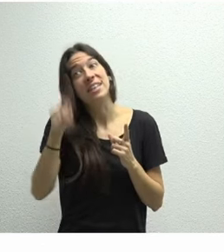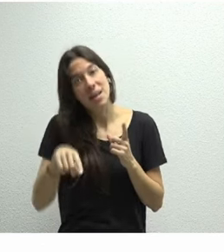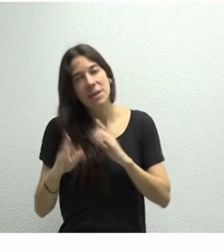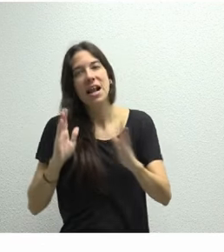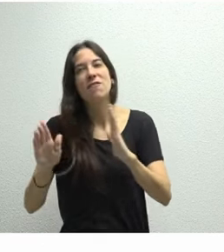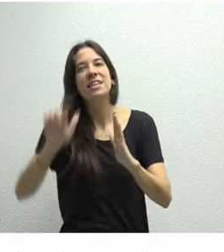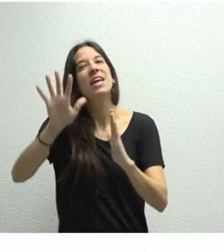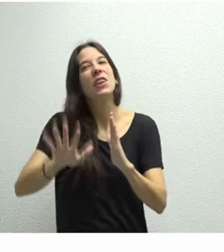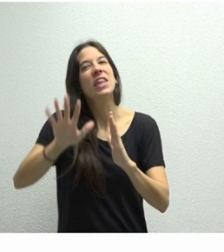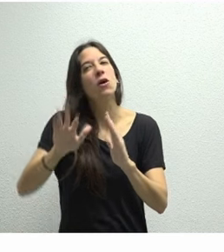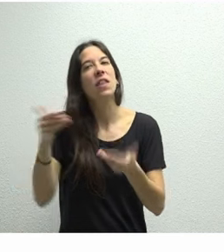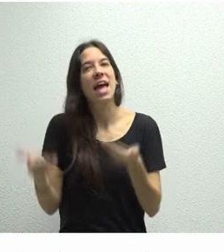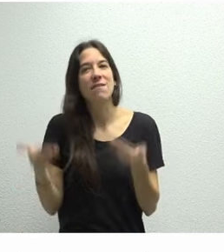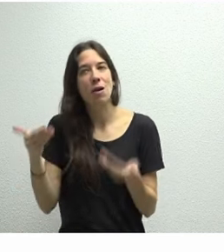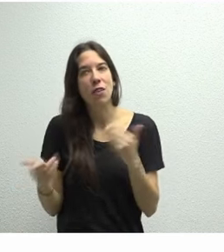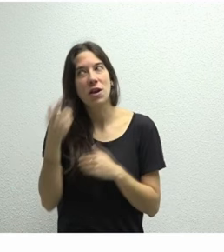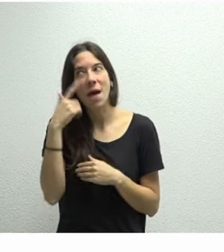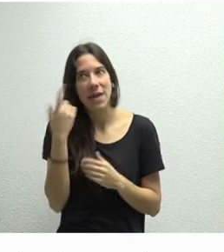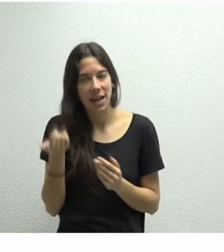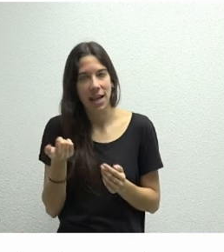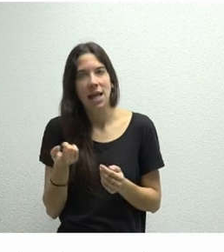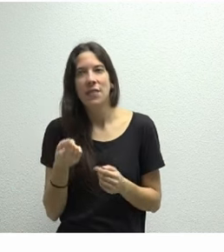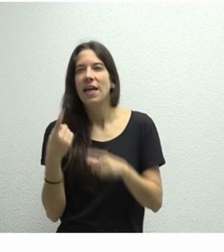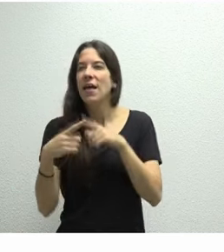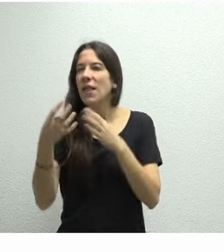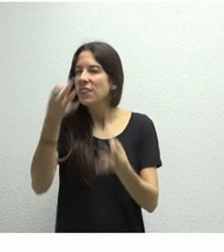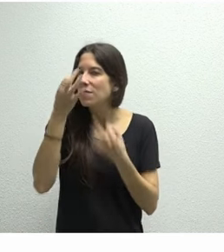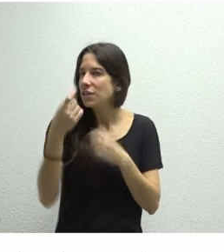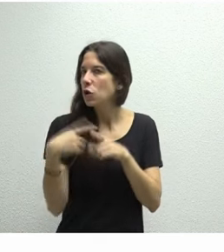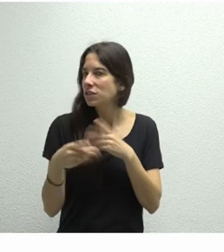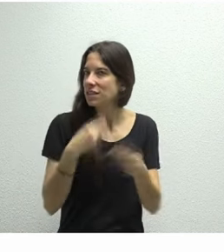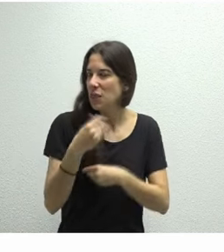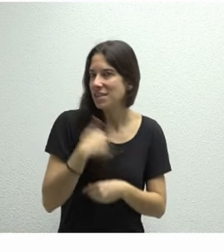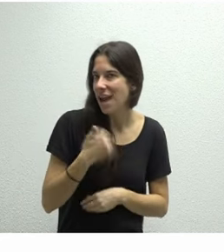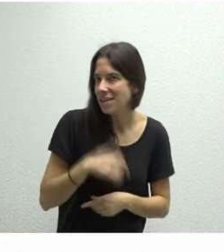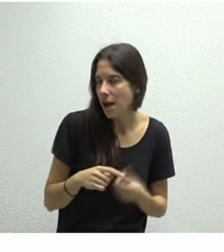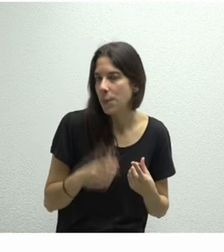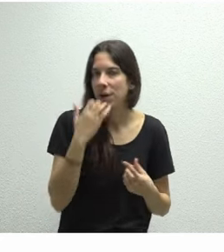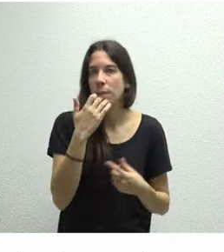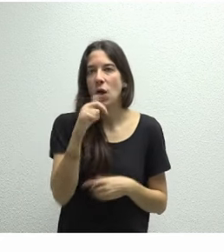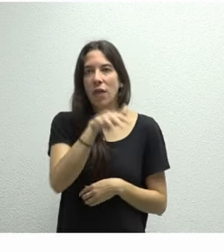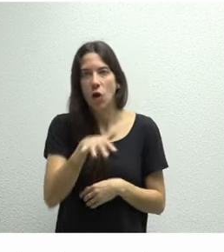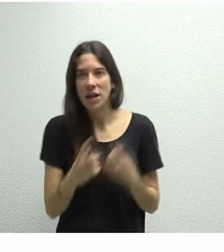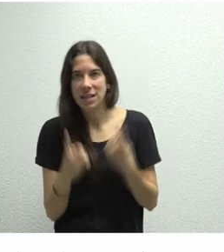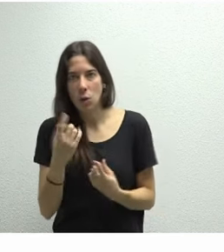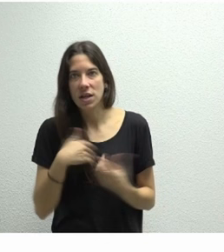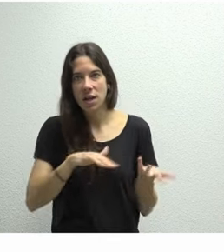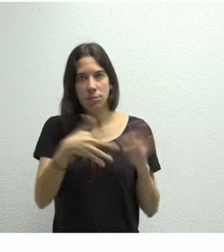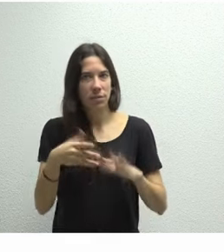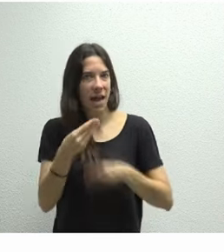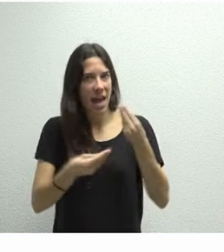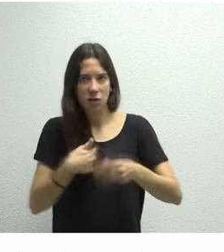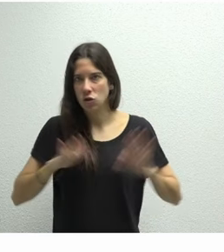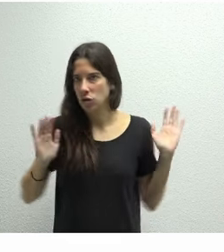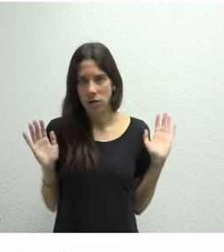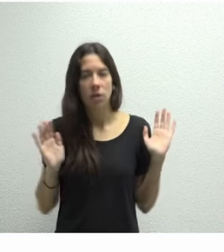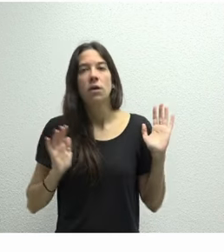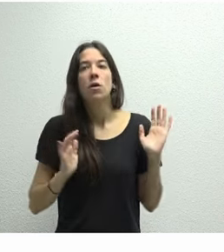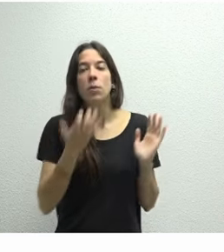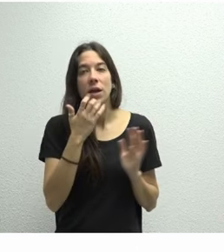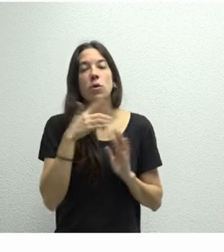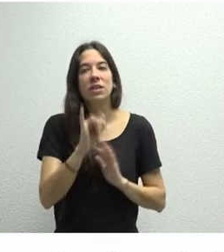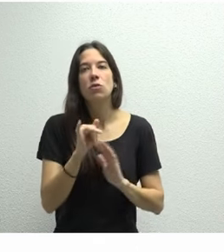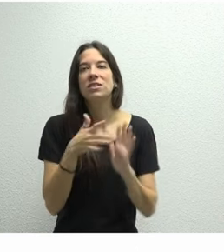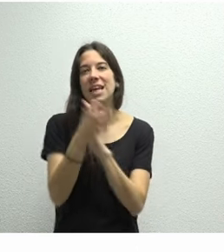evalu de definir que ya se está haciendo que hay zonas que lo tienen ya hecho no definir unos indicadores